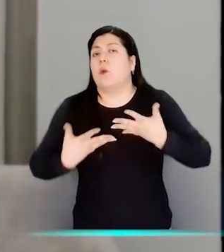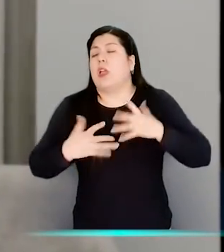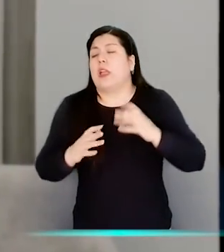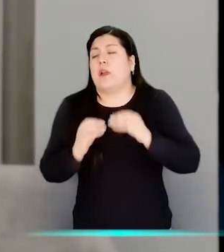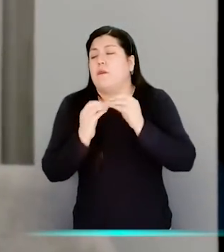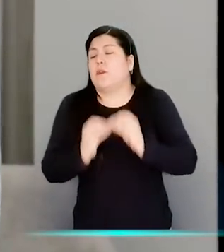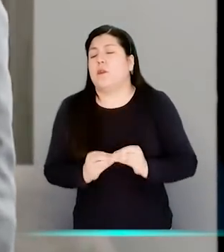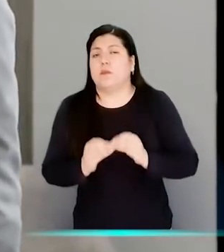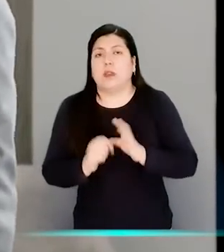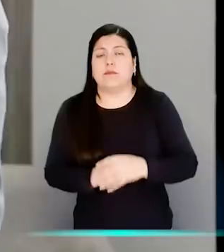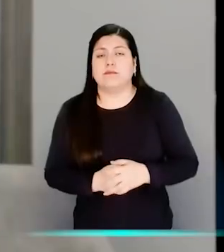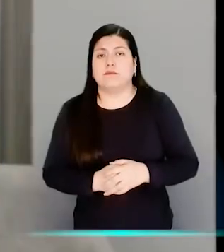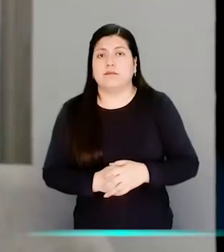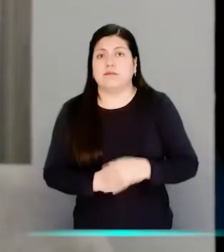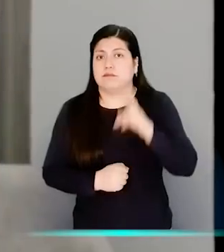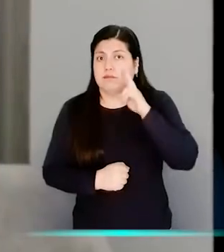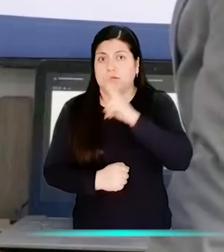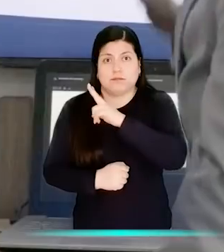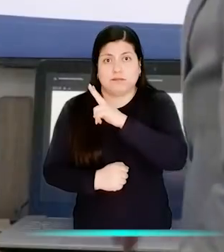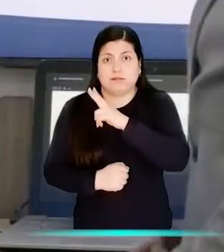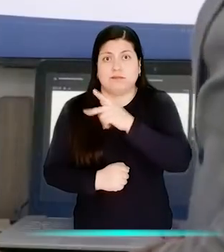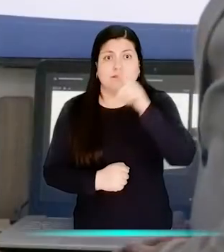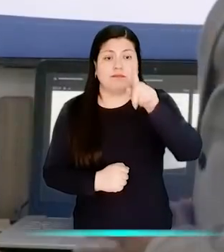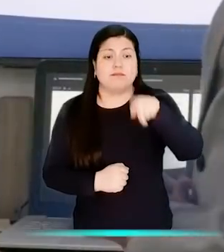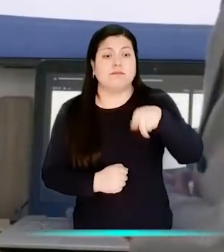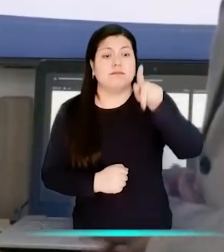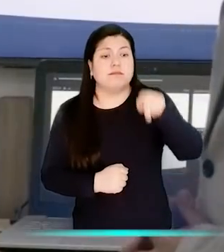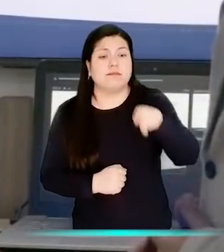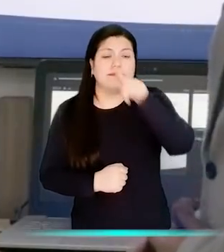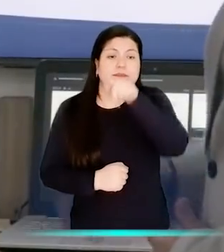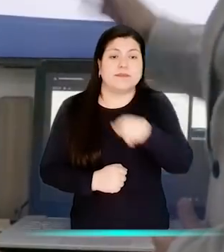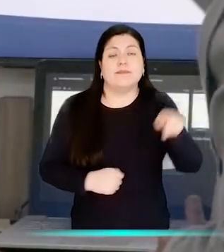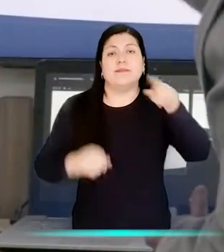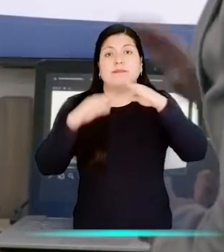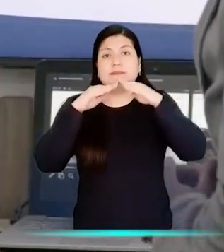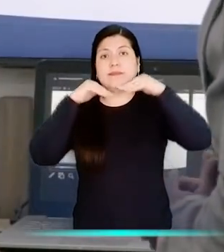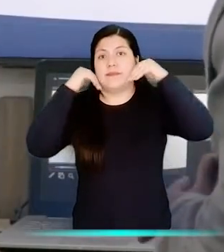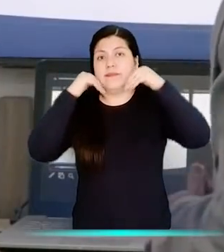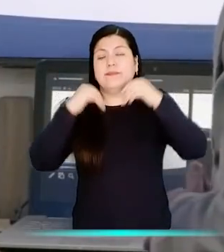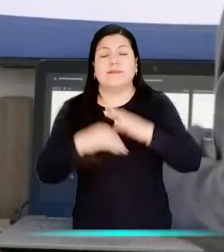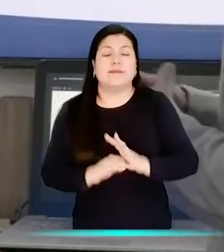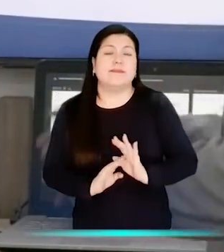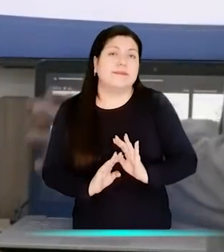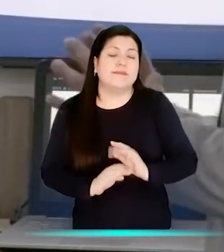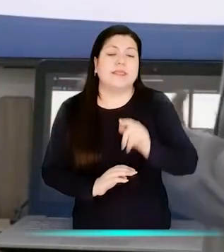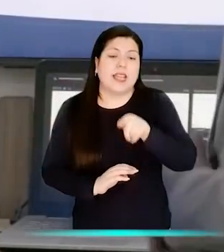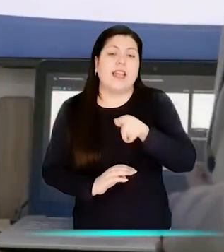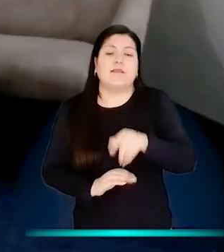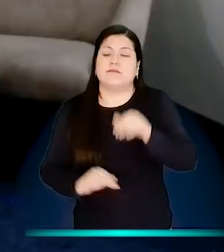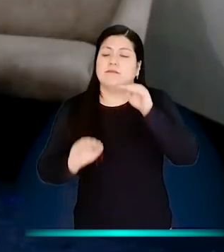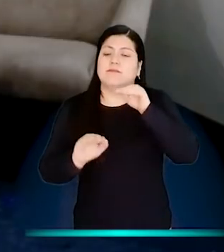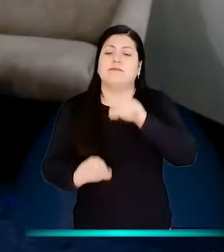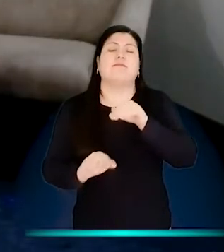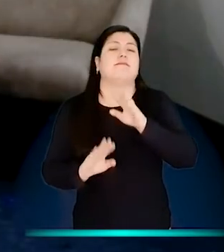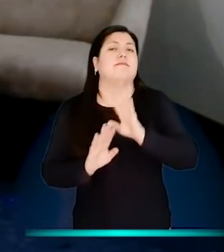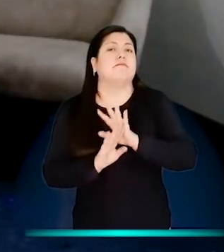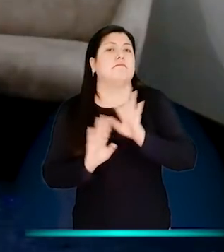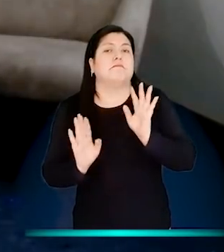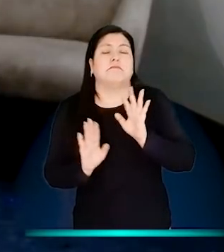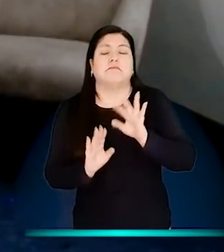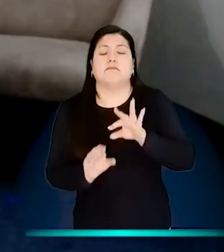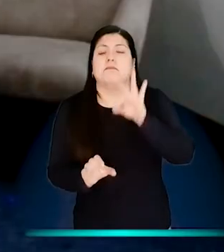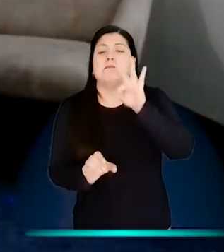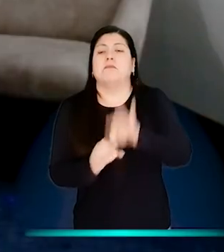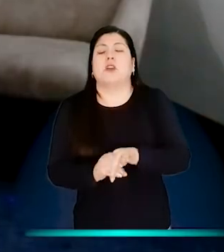marcación de cualquier forma. En este caso vemos que puso una cara feliz. Esa fue la forma en que el elector demostró que su inclinación